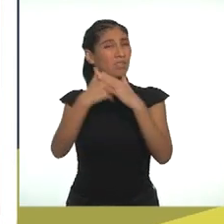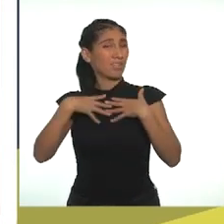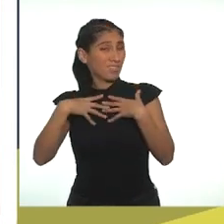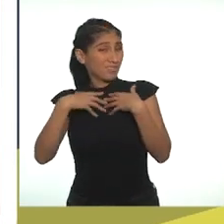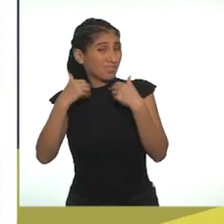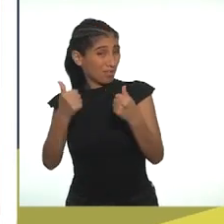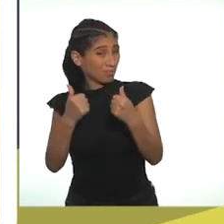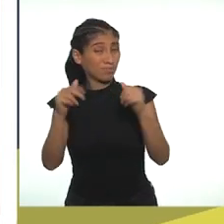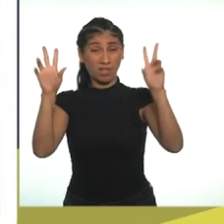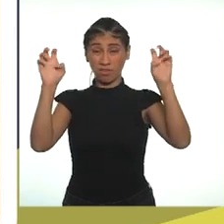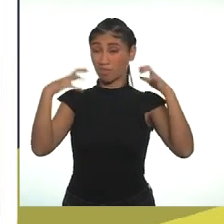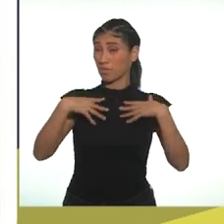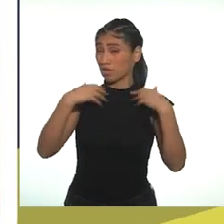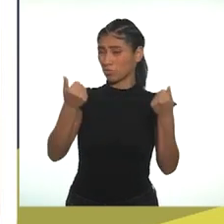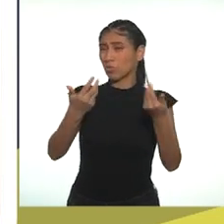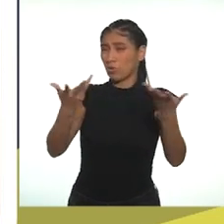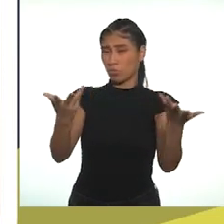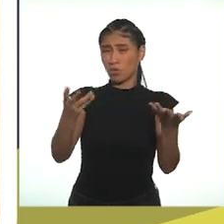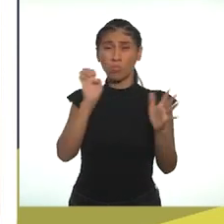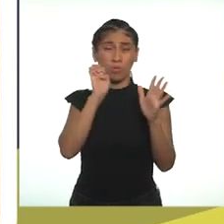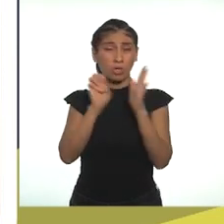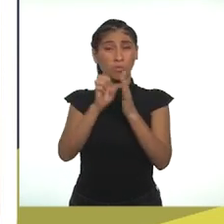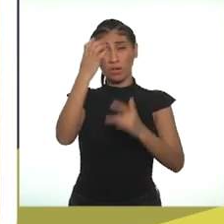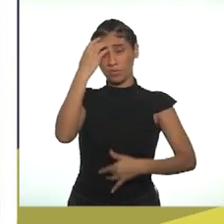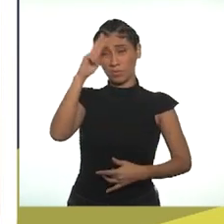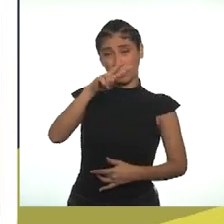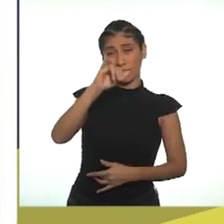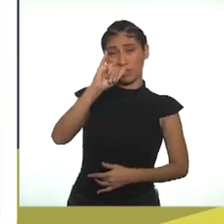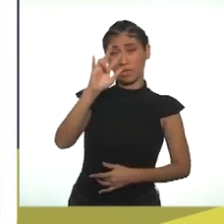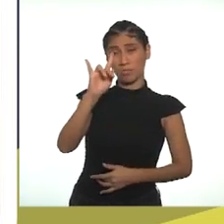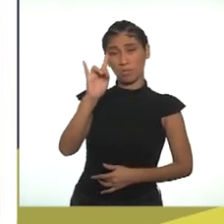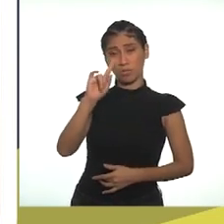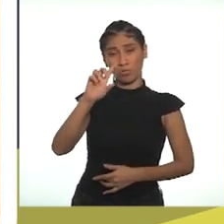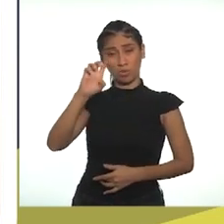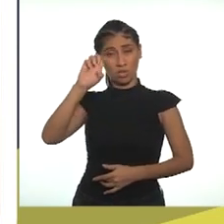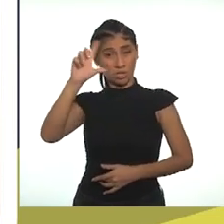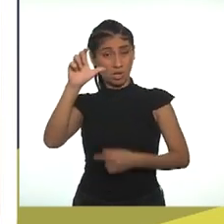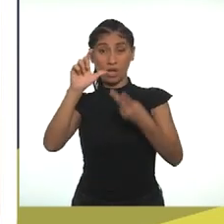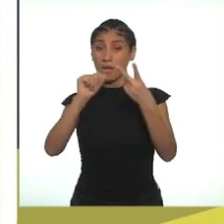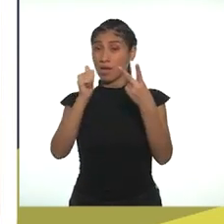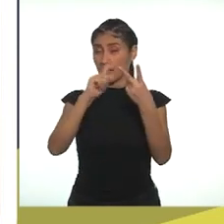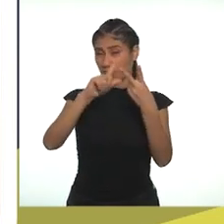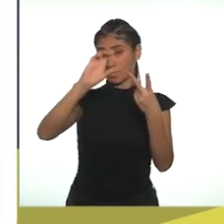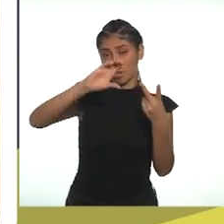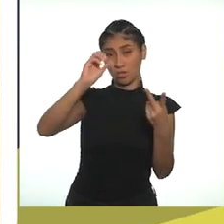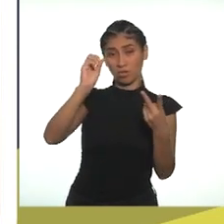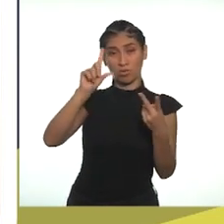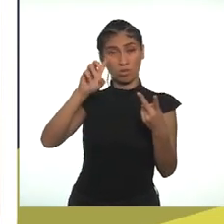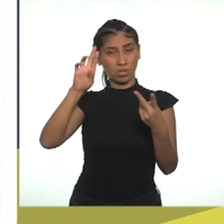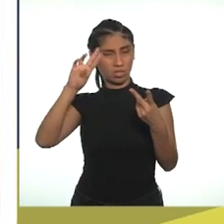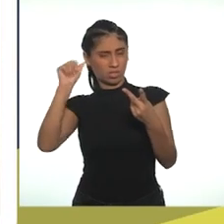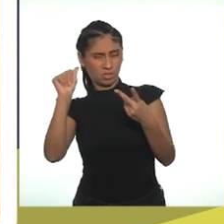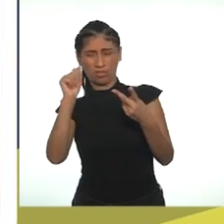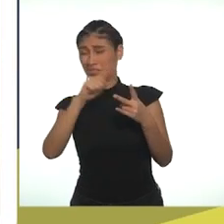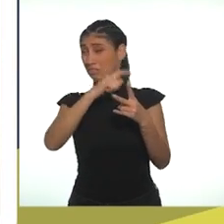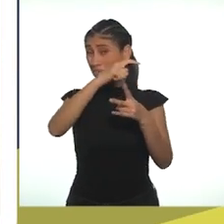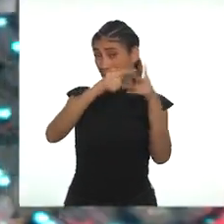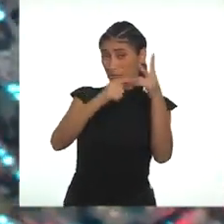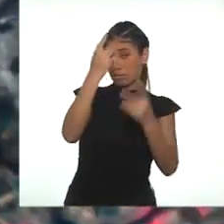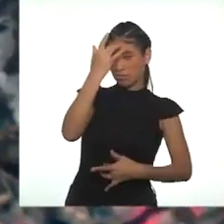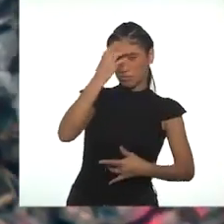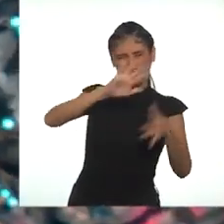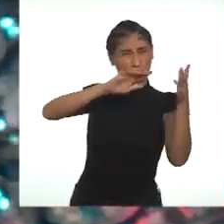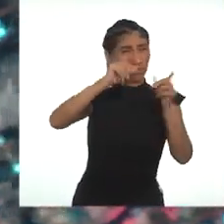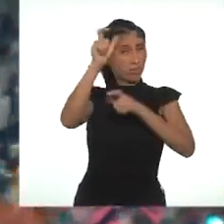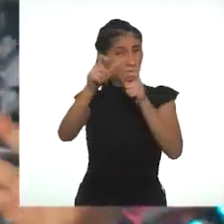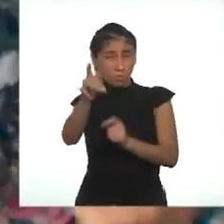salud. Las epidemias como la viruela y el cólera se dieron en ese tiempo y eran mortales.